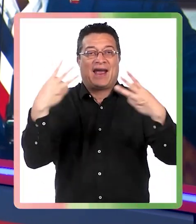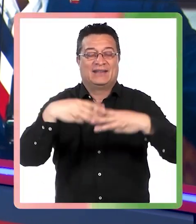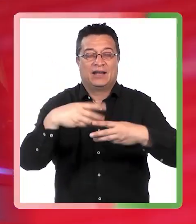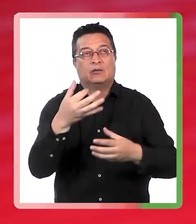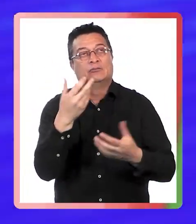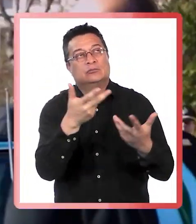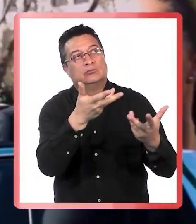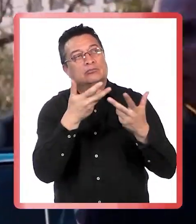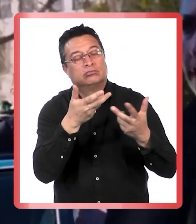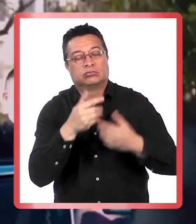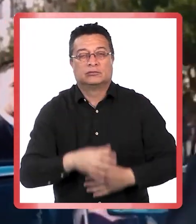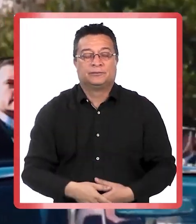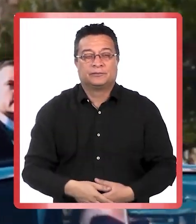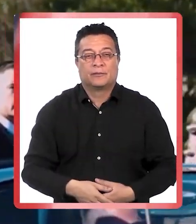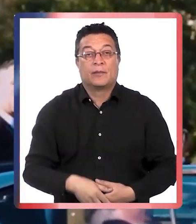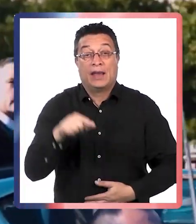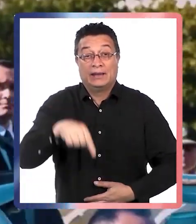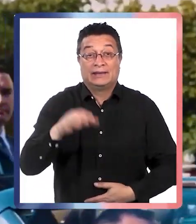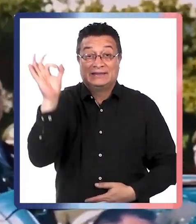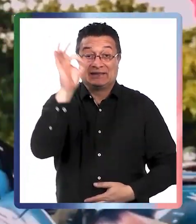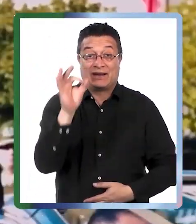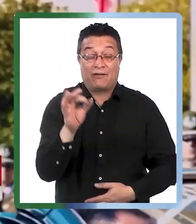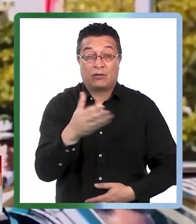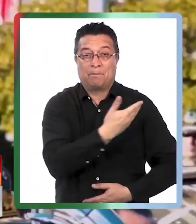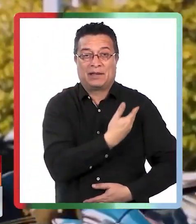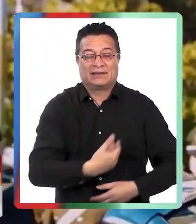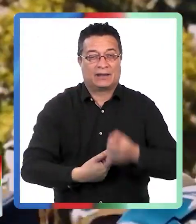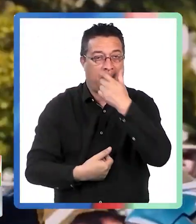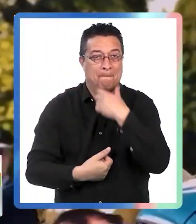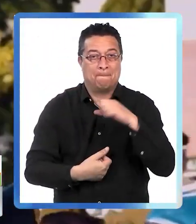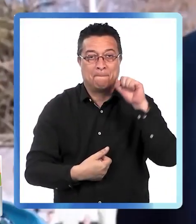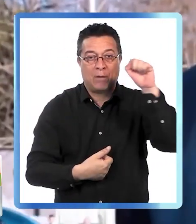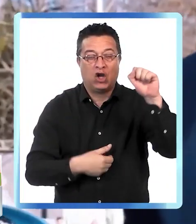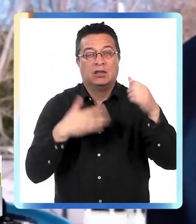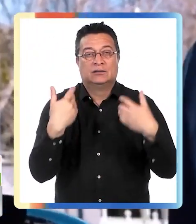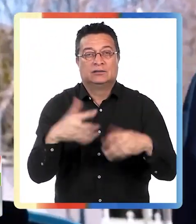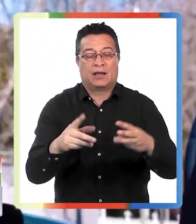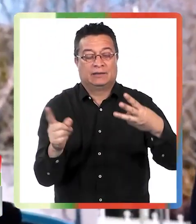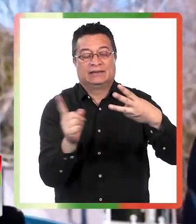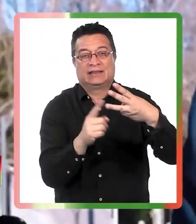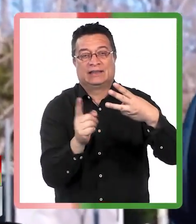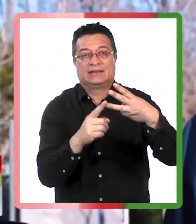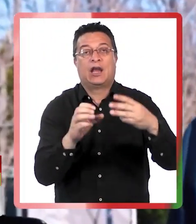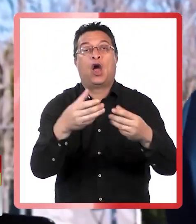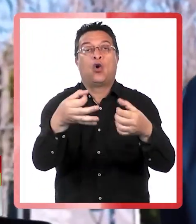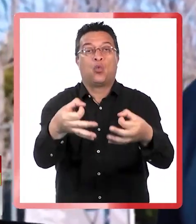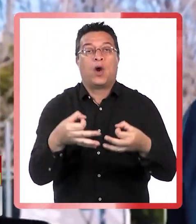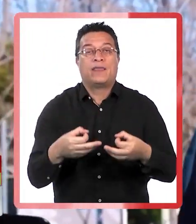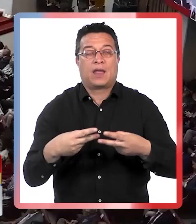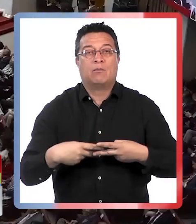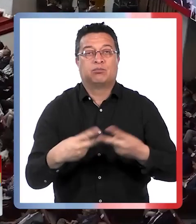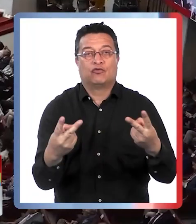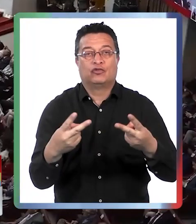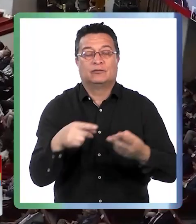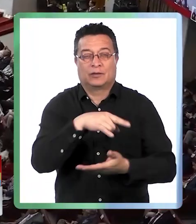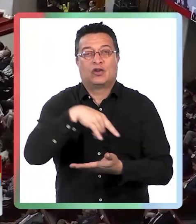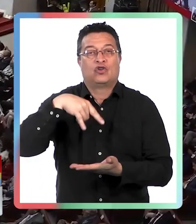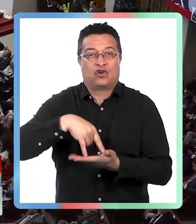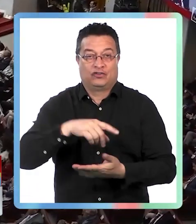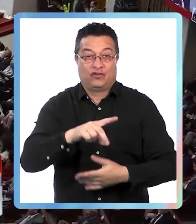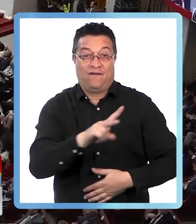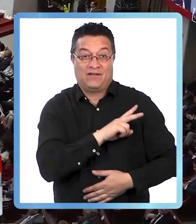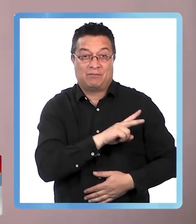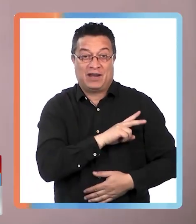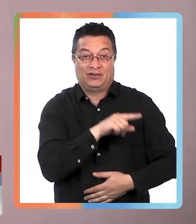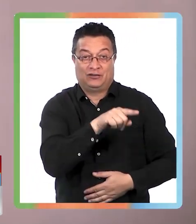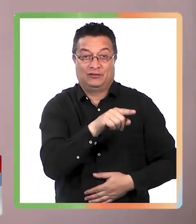Magallanes. Este sábado, el presidente de la República, Gabriel Boric, encabezó su tercera cuenta pública. En el Salón de Honor del